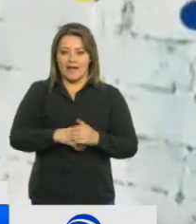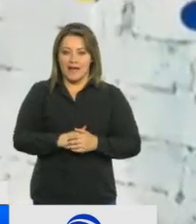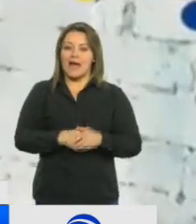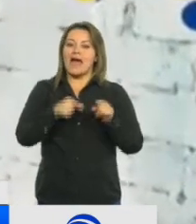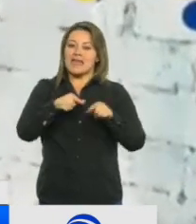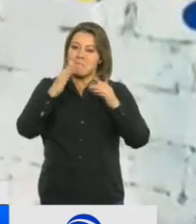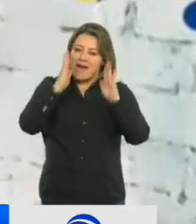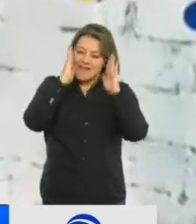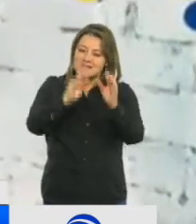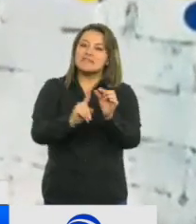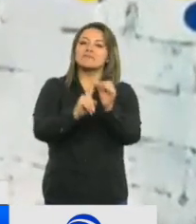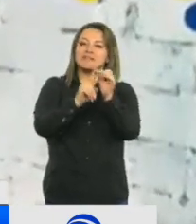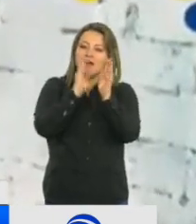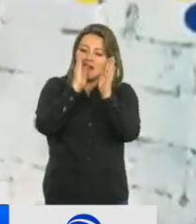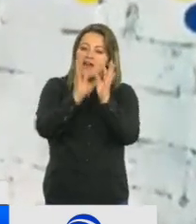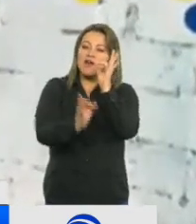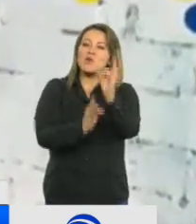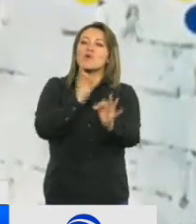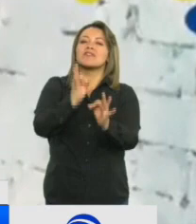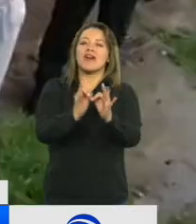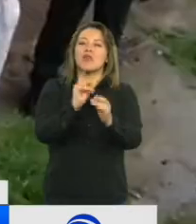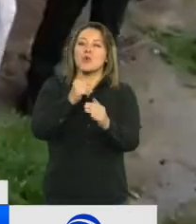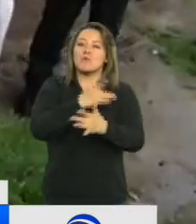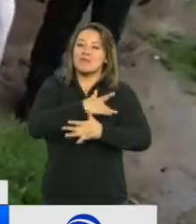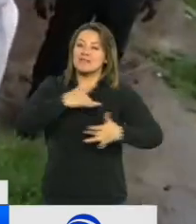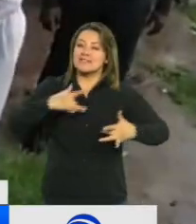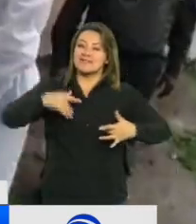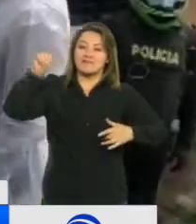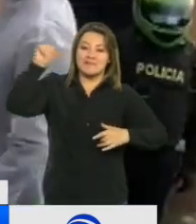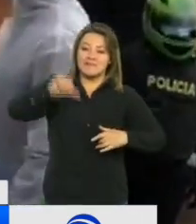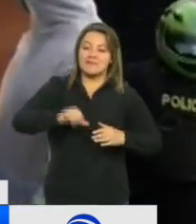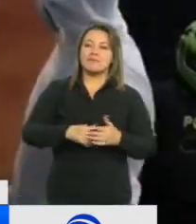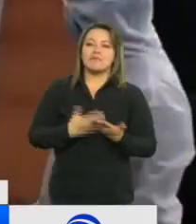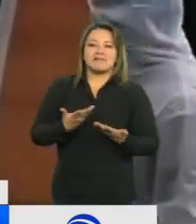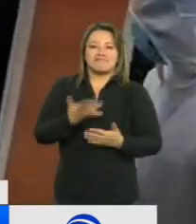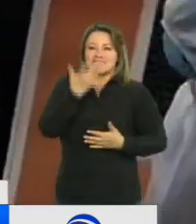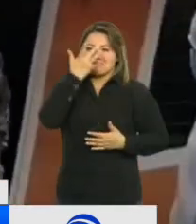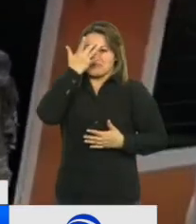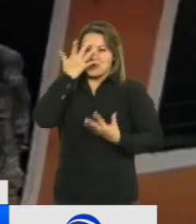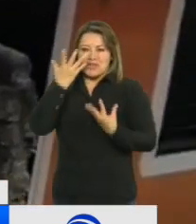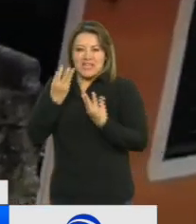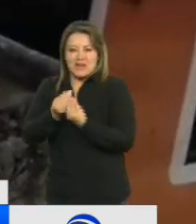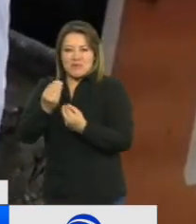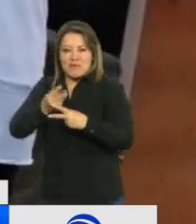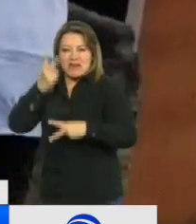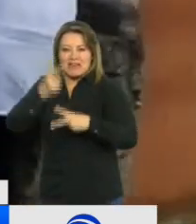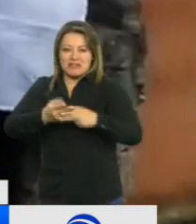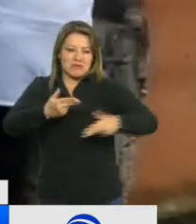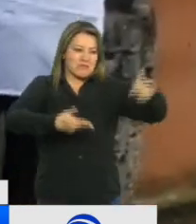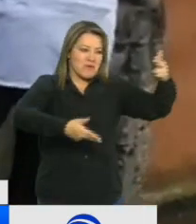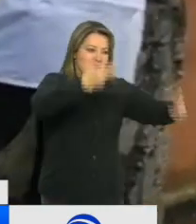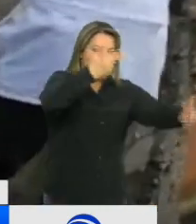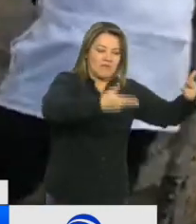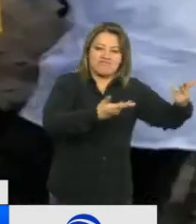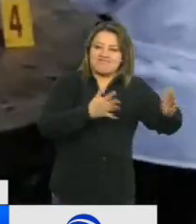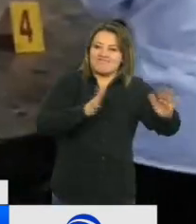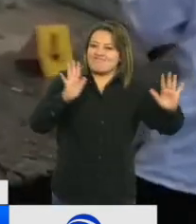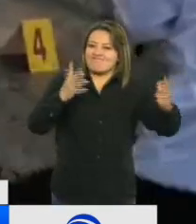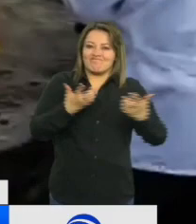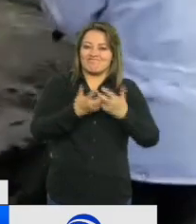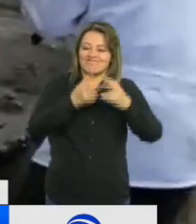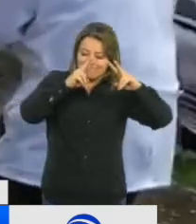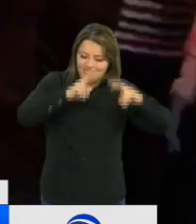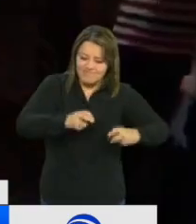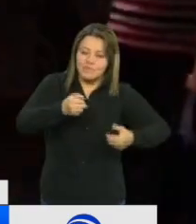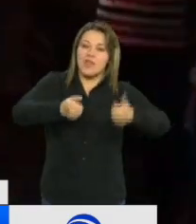asistencia prioritaria por su enfermedad. Los hechos que tienen consternados a los habitantes de este barrio son materia de investigación y las